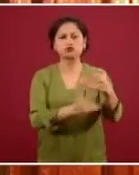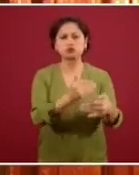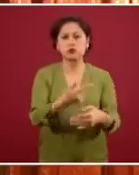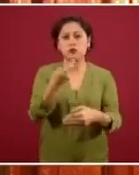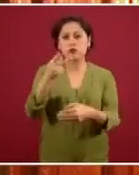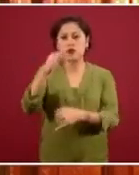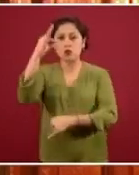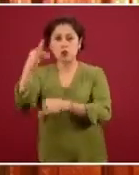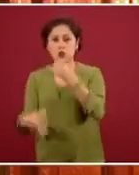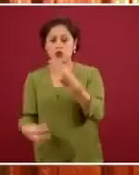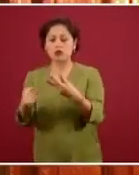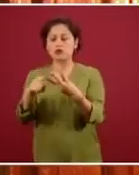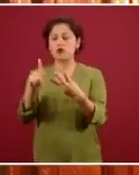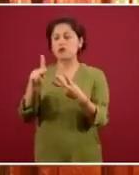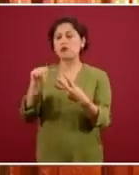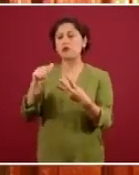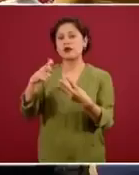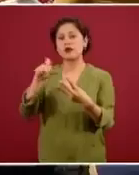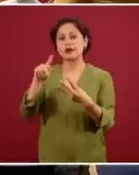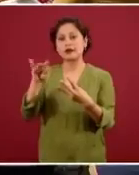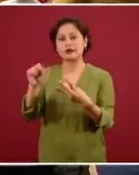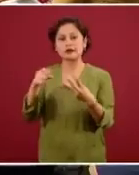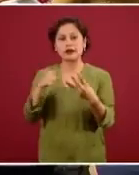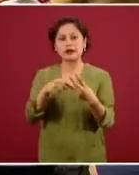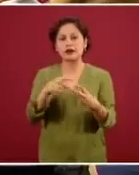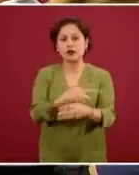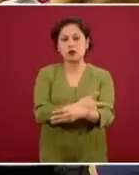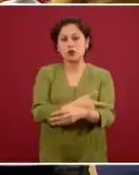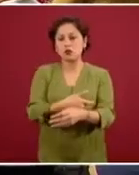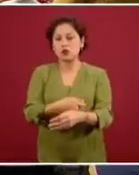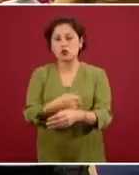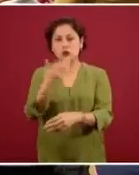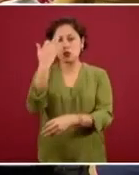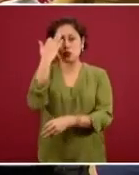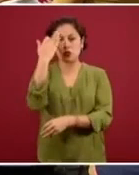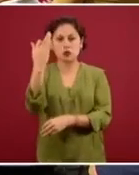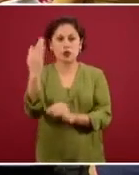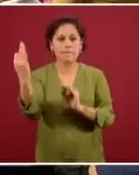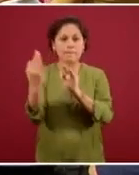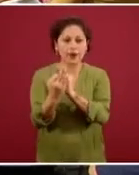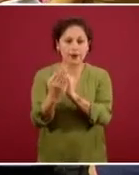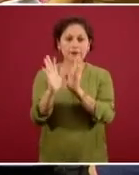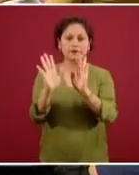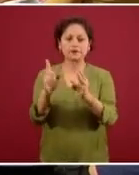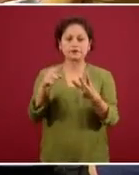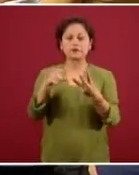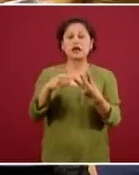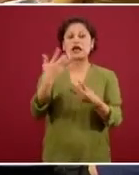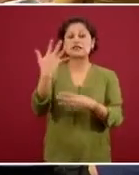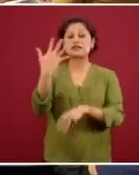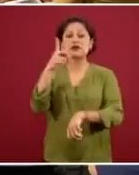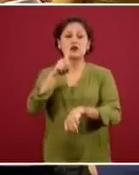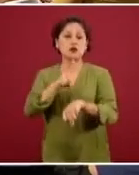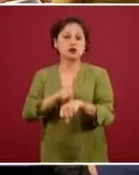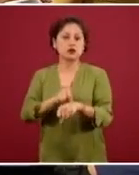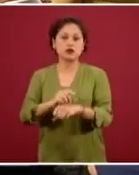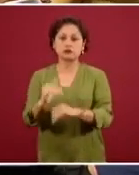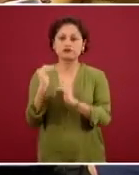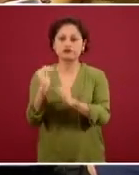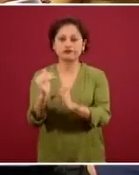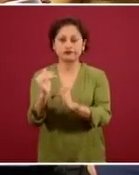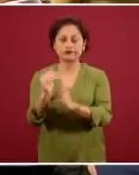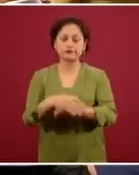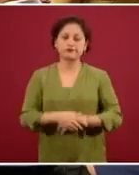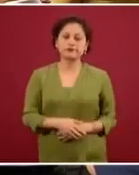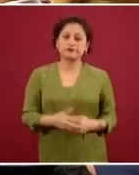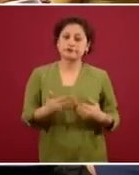es la vida media de las plaquetas cuando han sido extraídas o recolectadas de la sangre? 5 días. Y ahora pongan